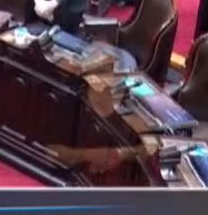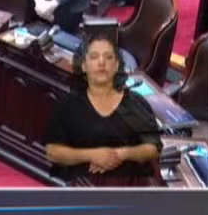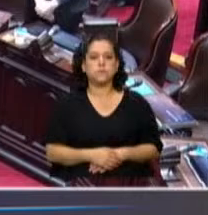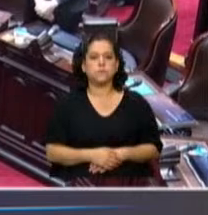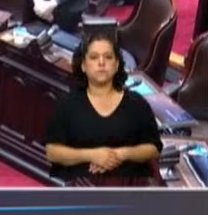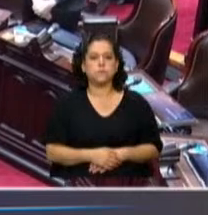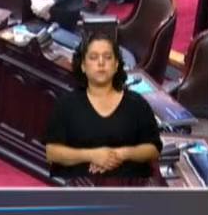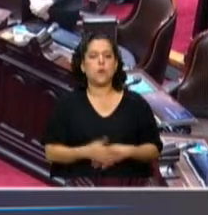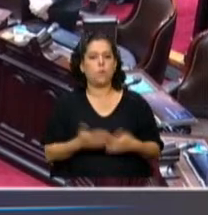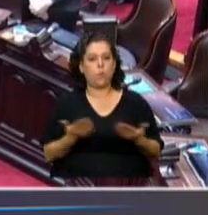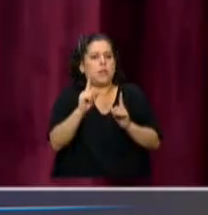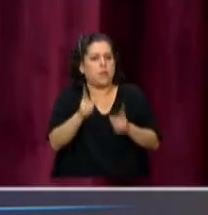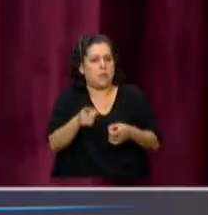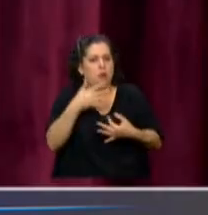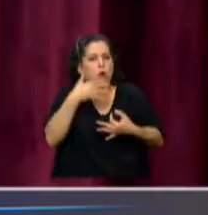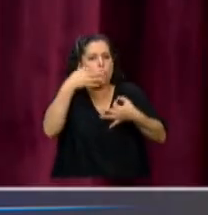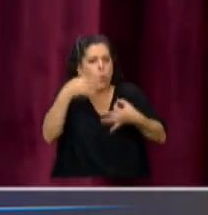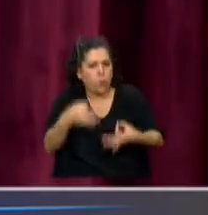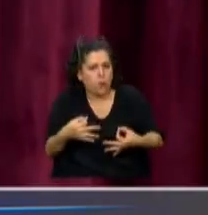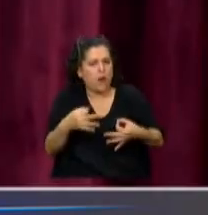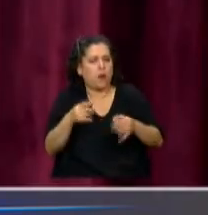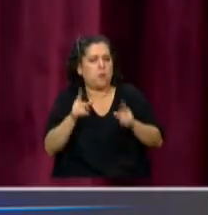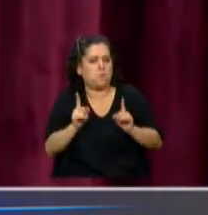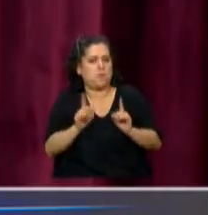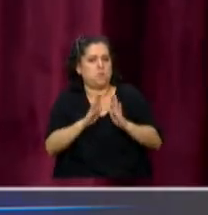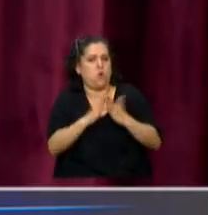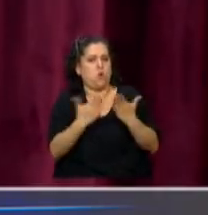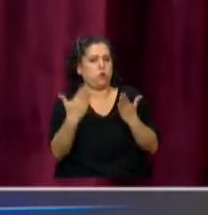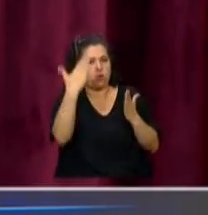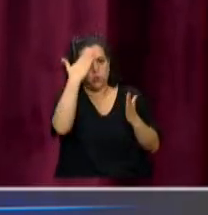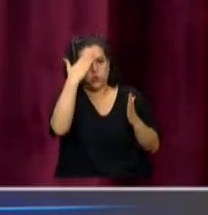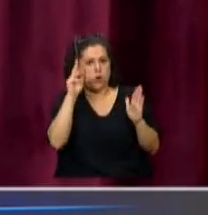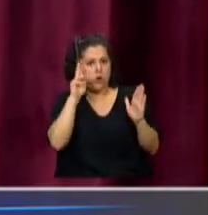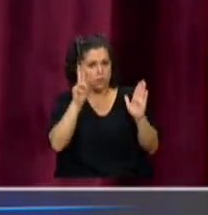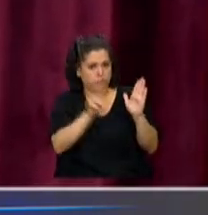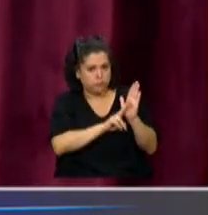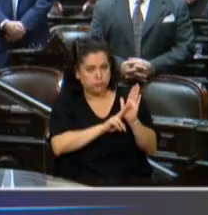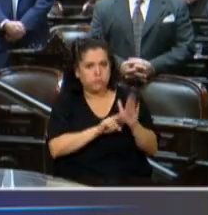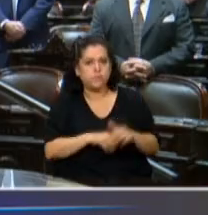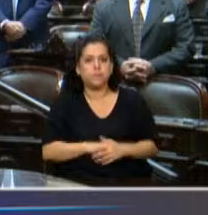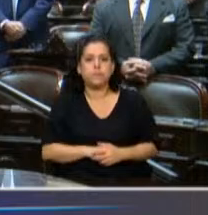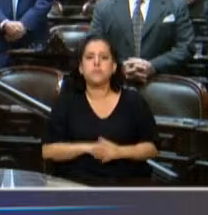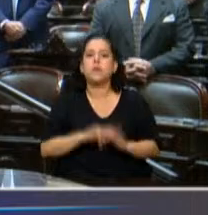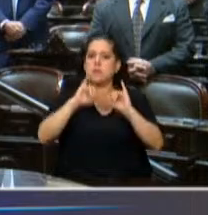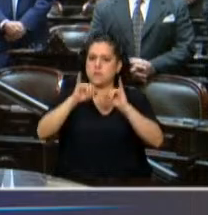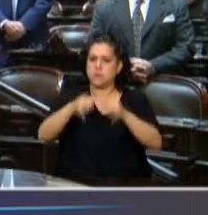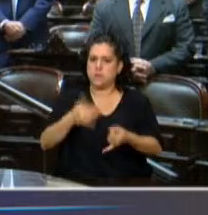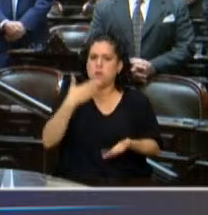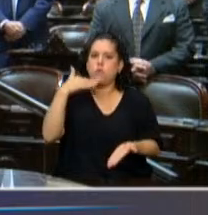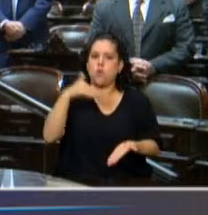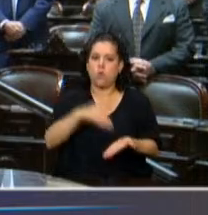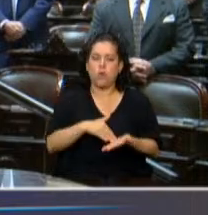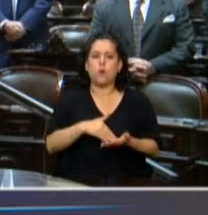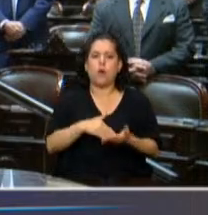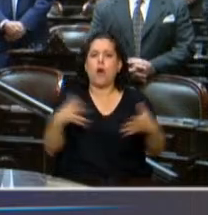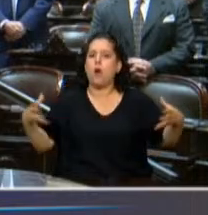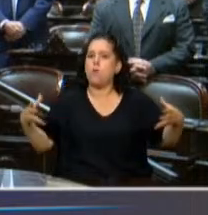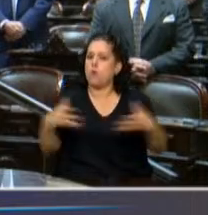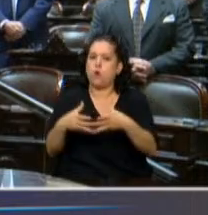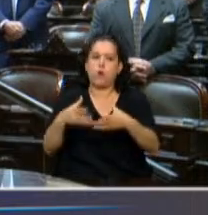van a estar tan solos, porque sí, lo que Unión por la Patria va a mantener ese lugar de